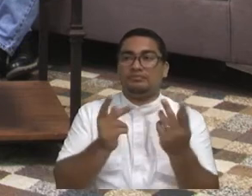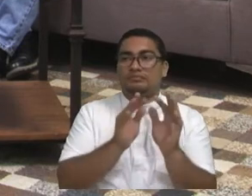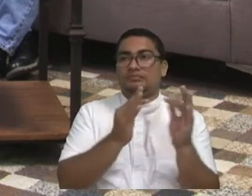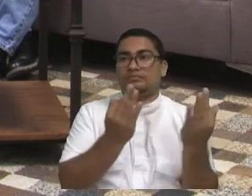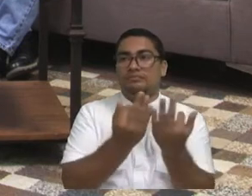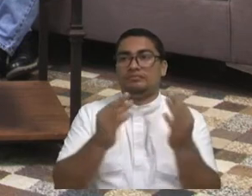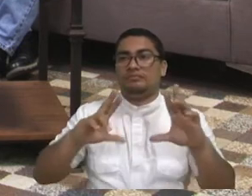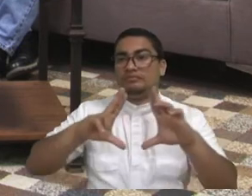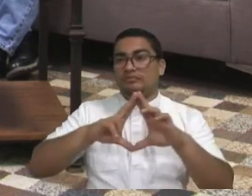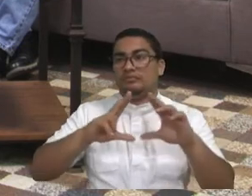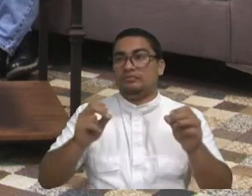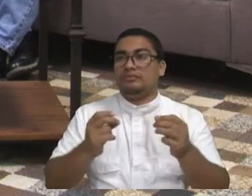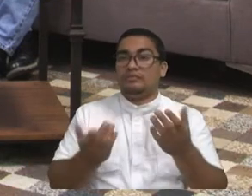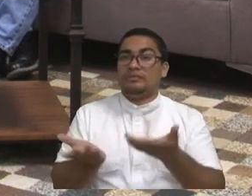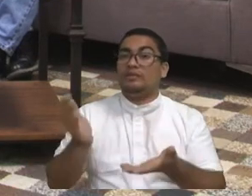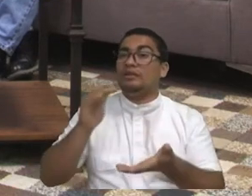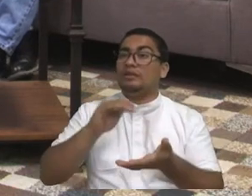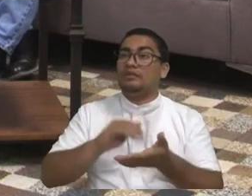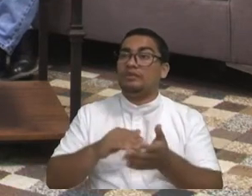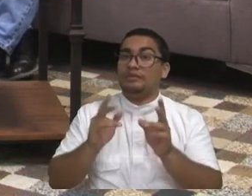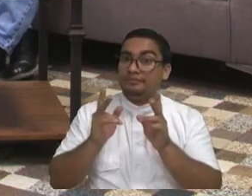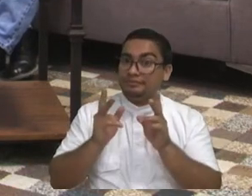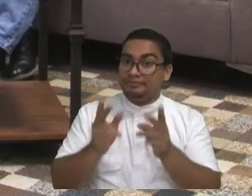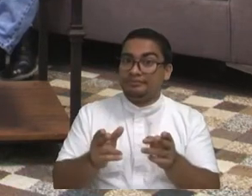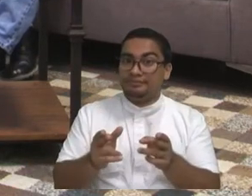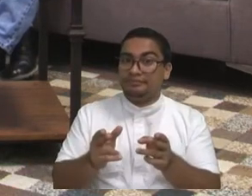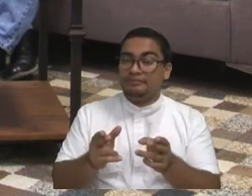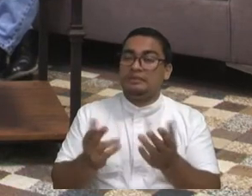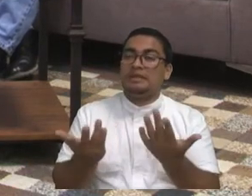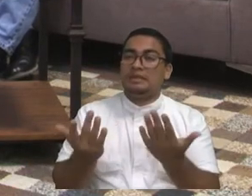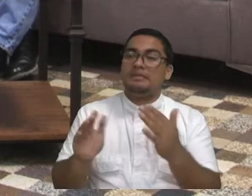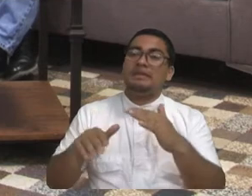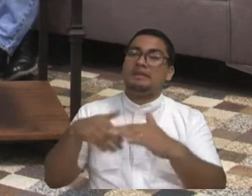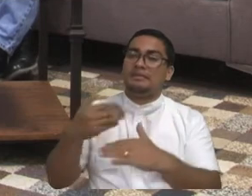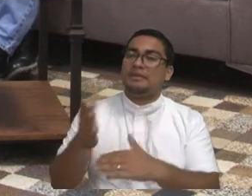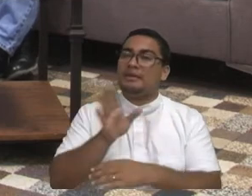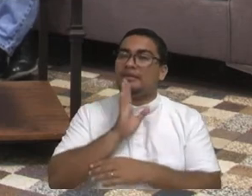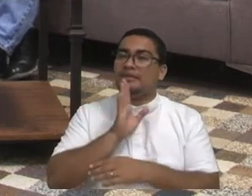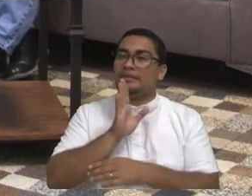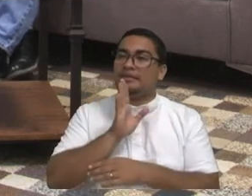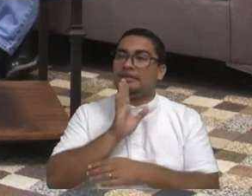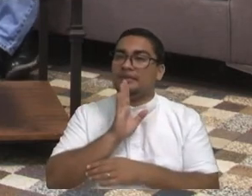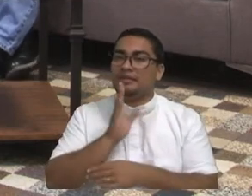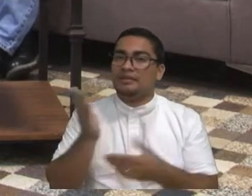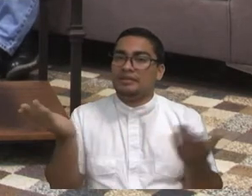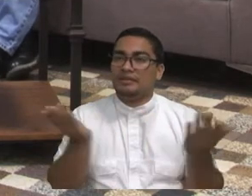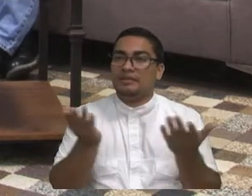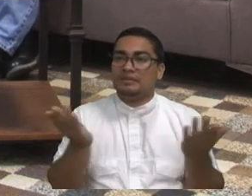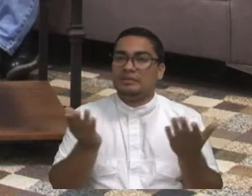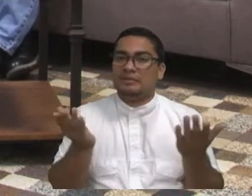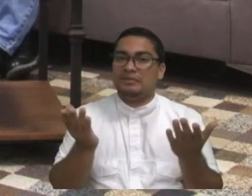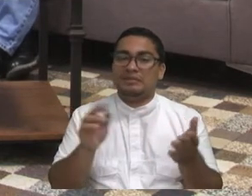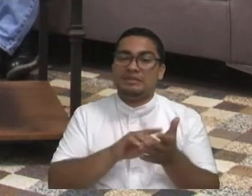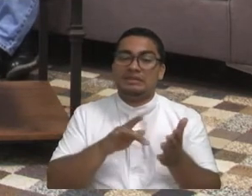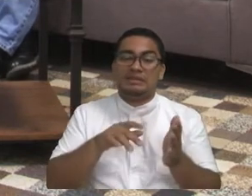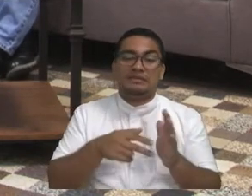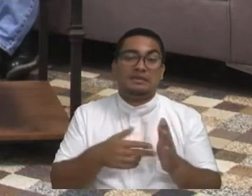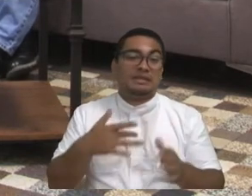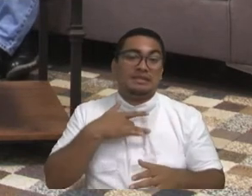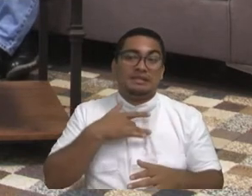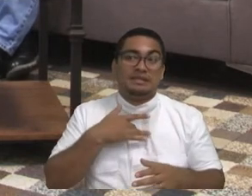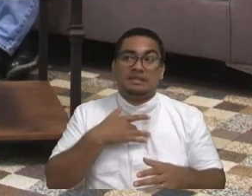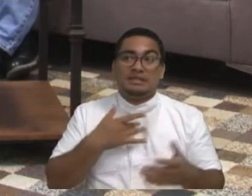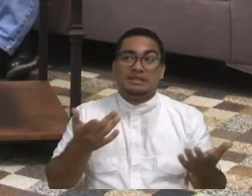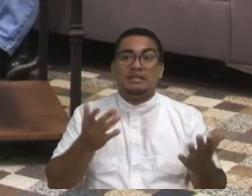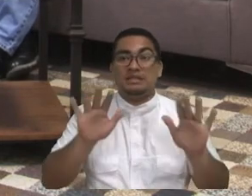compañeros tenemos que hacer nuestra una nueva pausa pero al volver quisiera que habláramos bueno de los requerimientos los centros ya